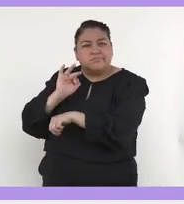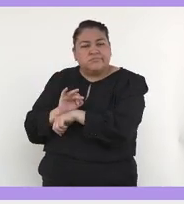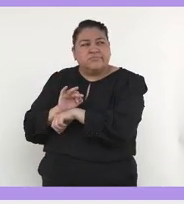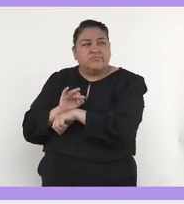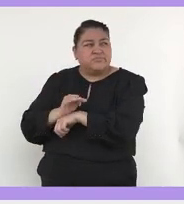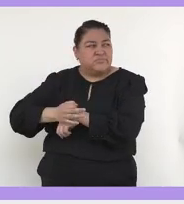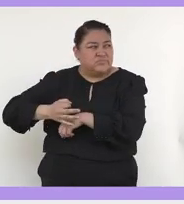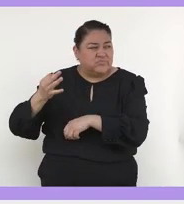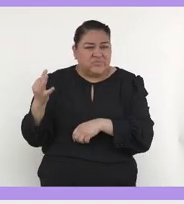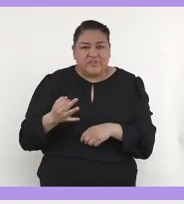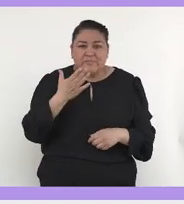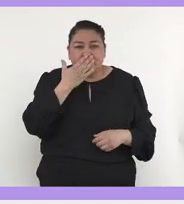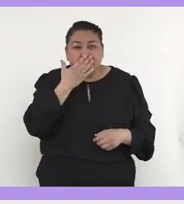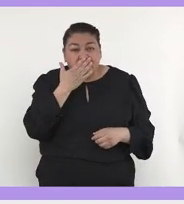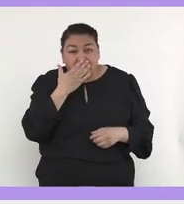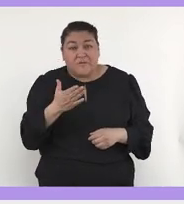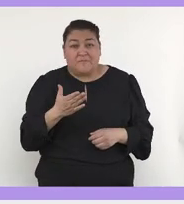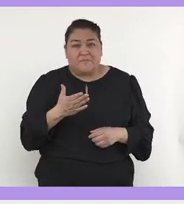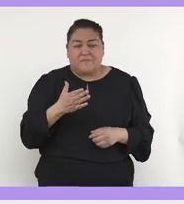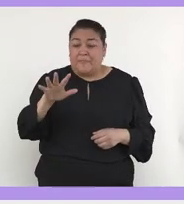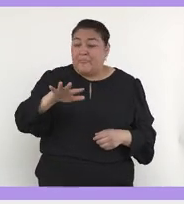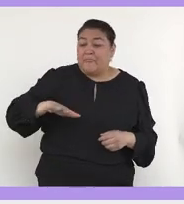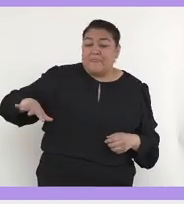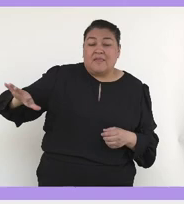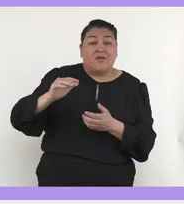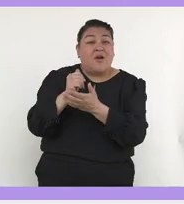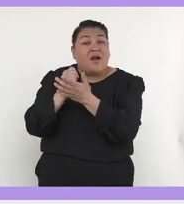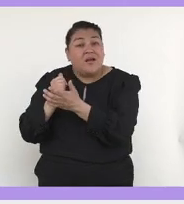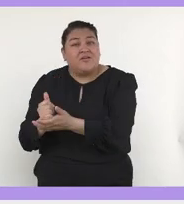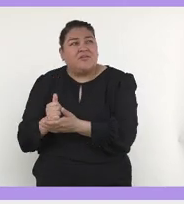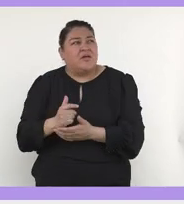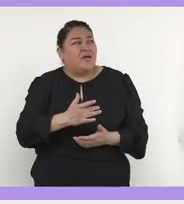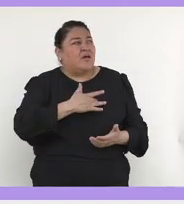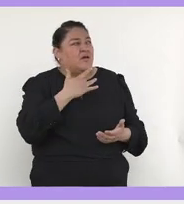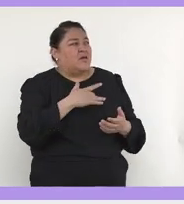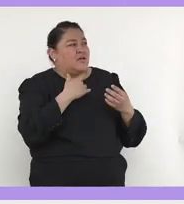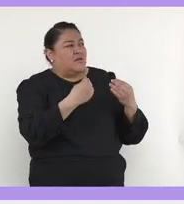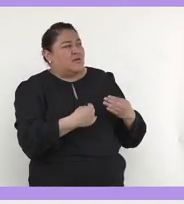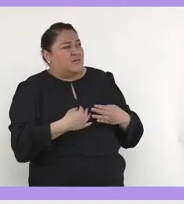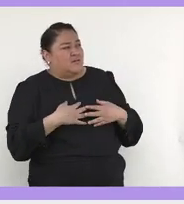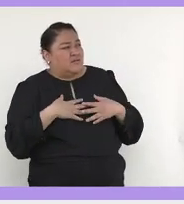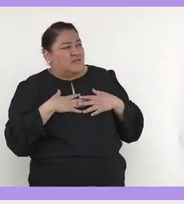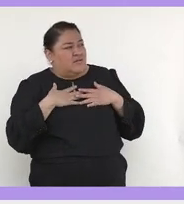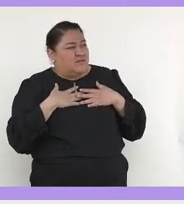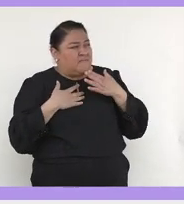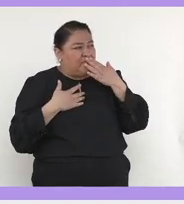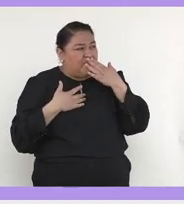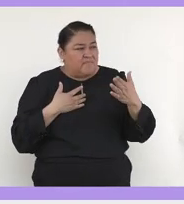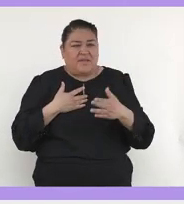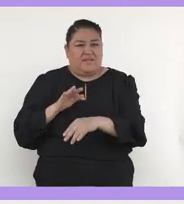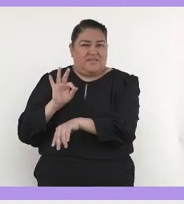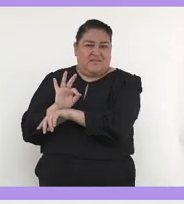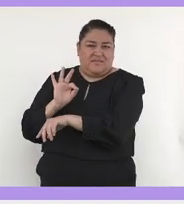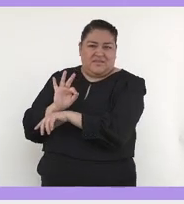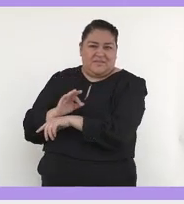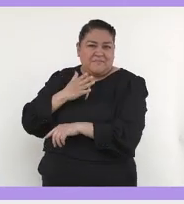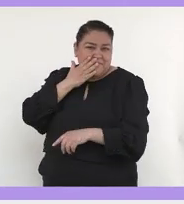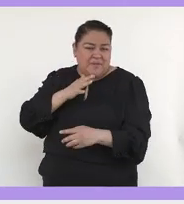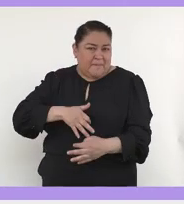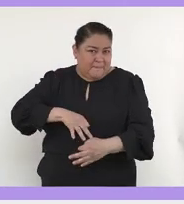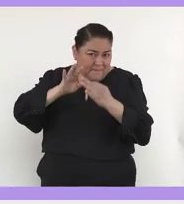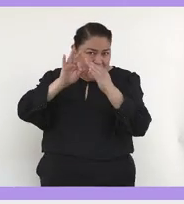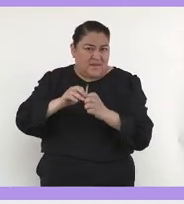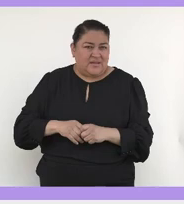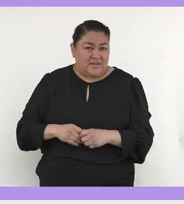cuando te expresas de forma honesta de pronto alguien encuentra un mensaje distinto mucho más importante y encuentra su propia valentía y